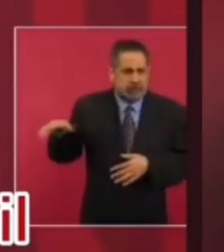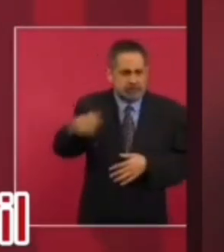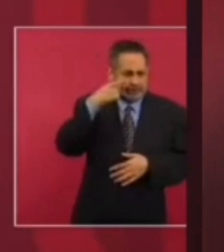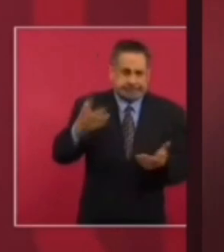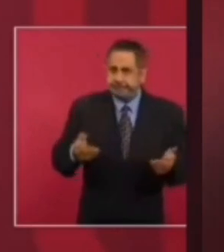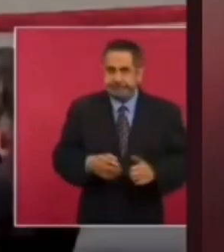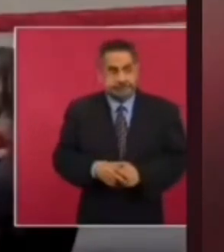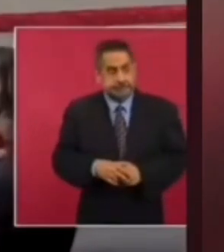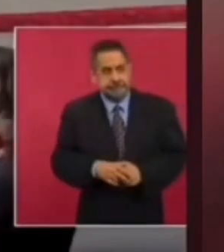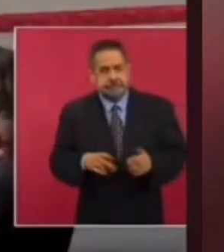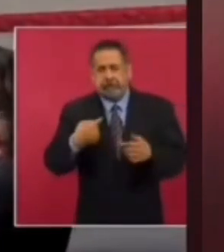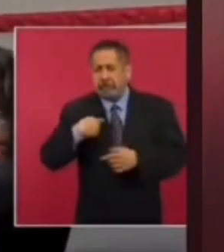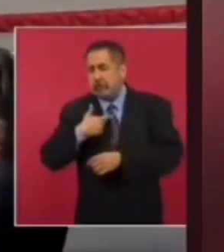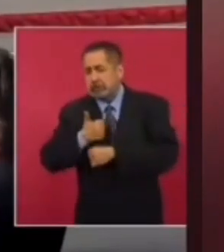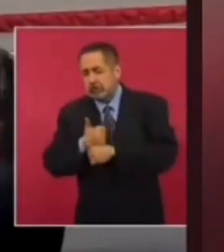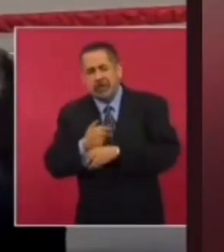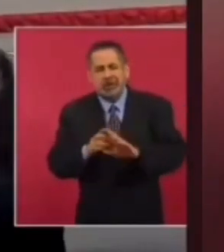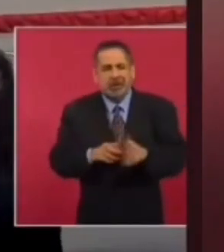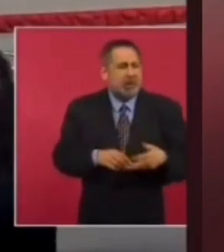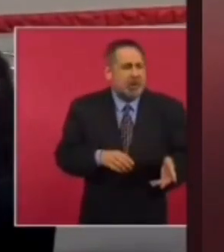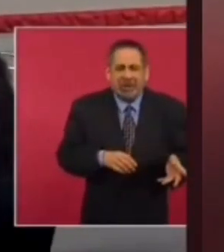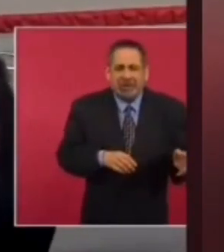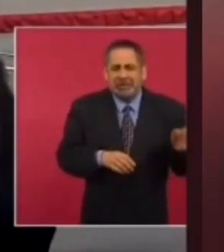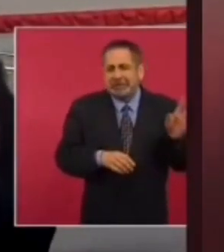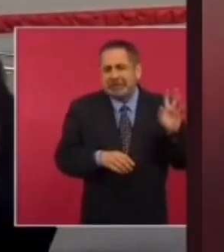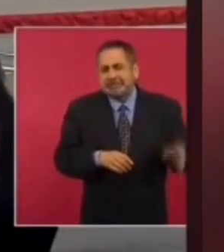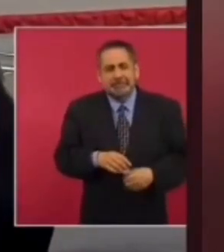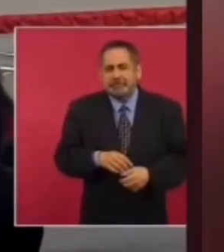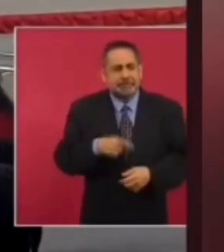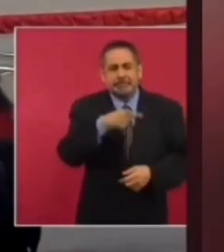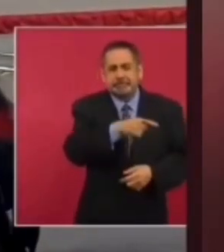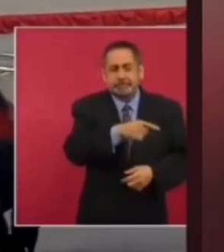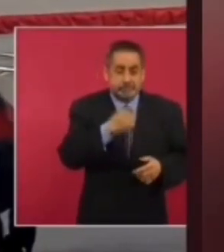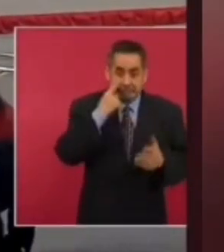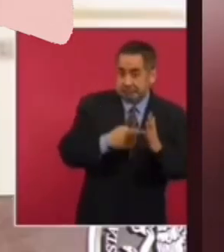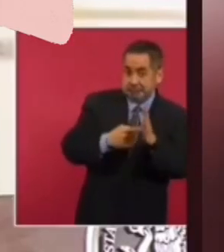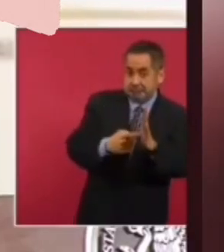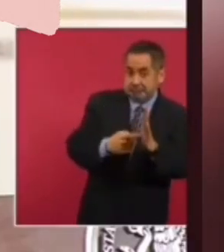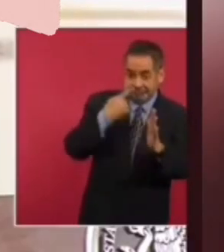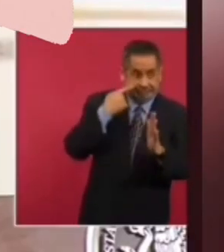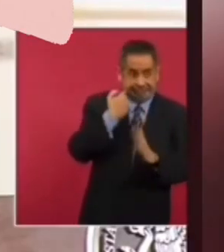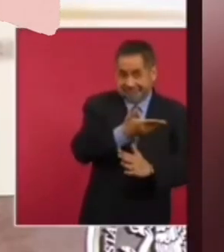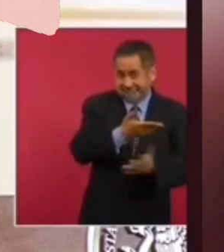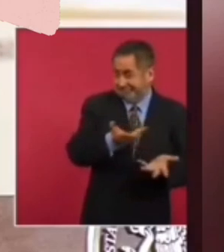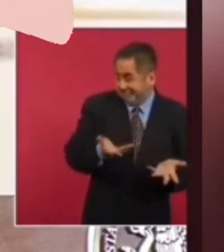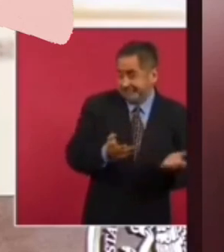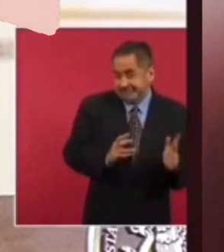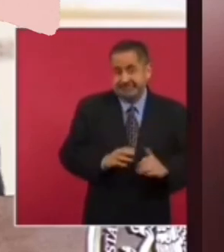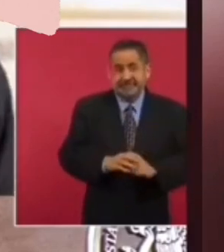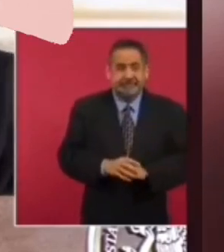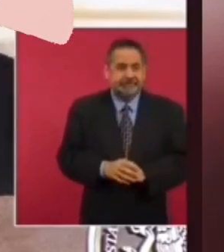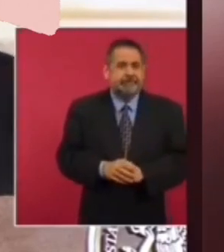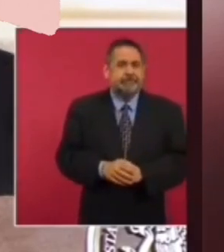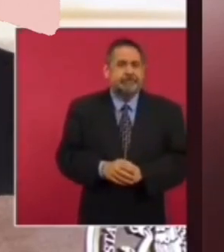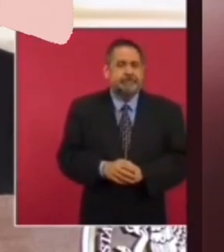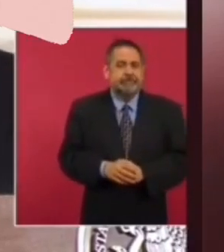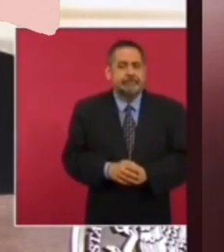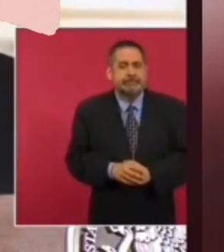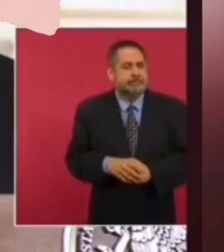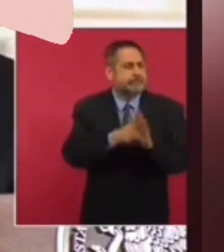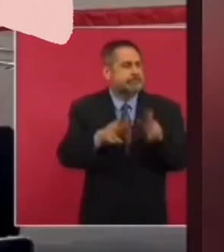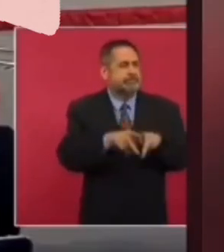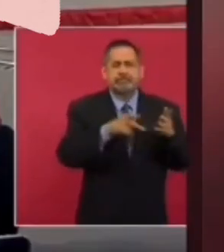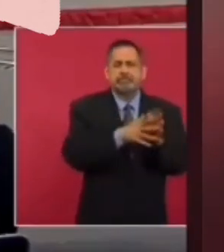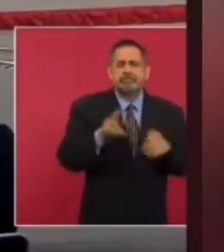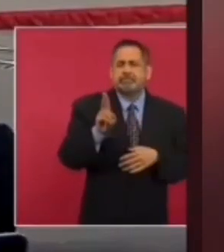recinto en pleno temblor y con alerta sísmica activada. Esto durante el sismo que se detectó en Veracruz,